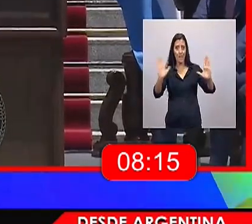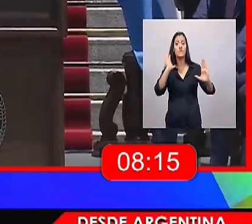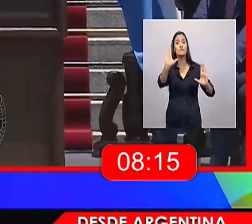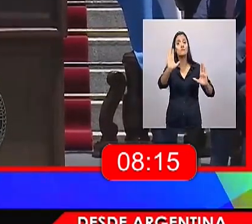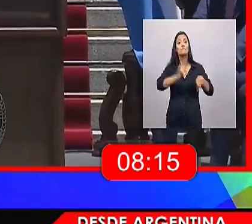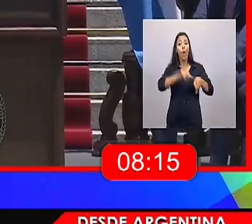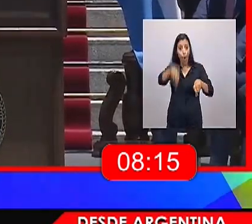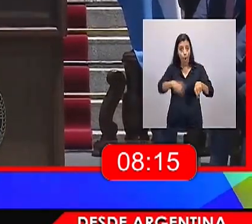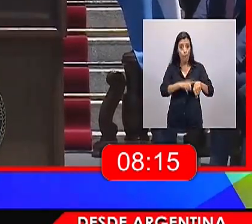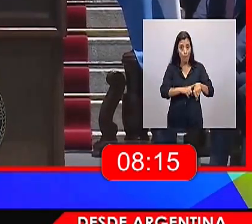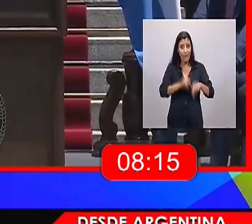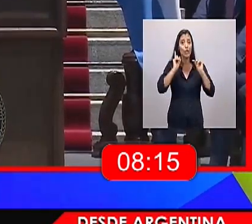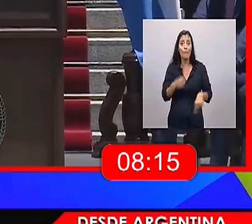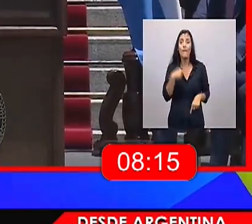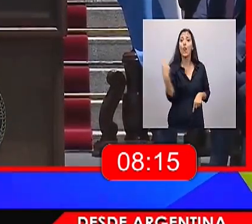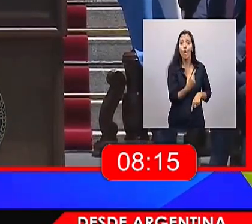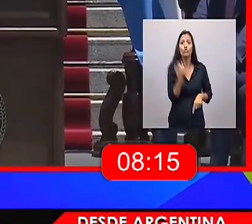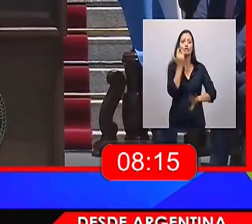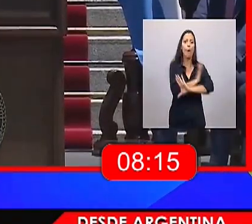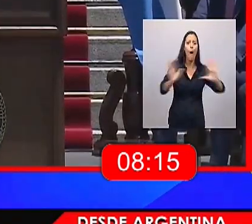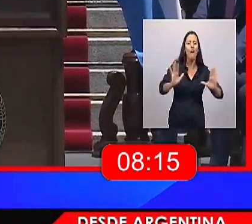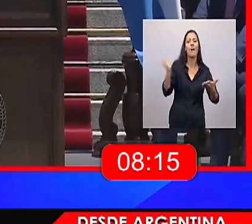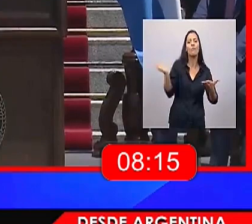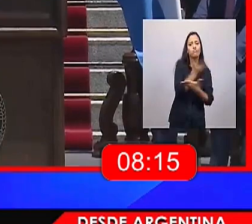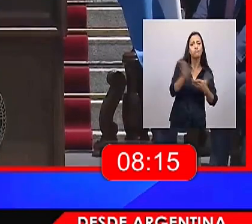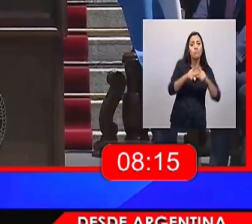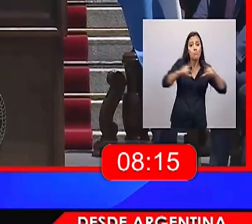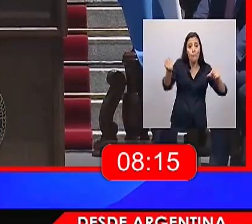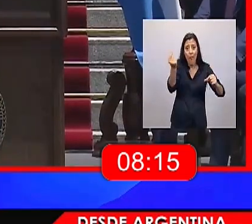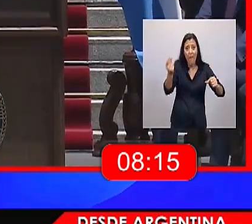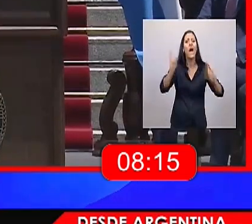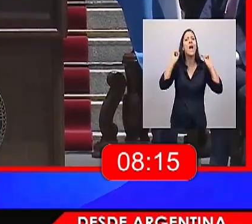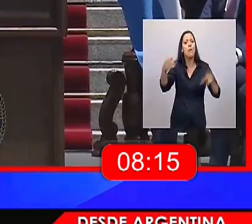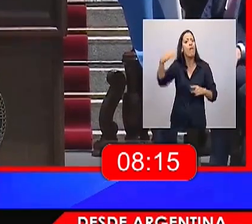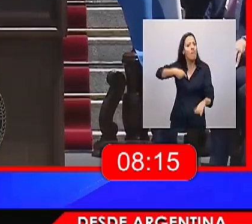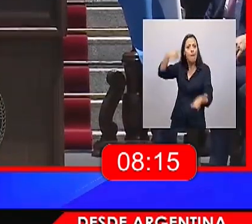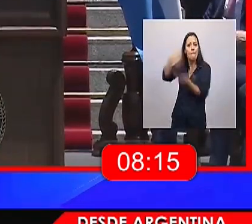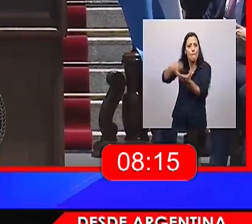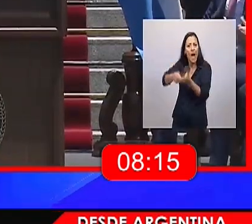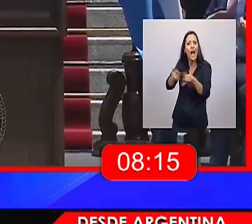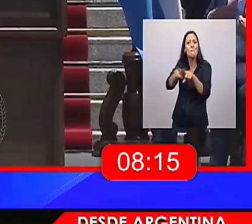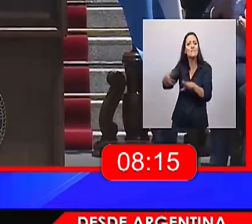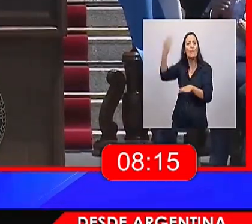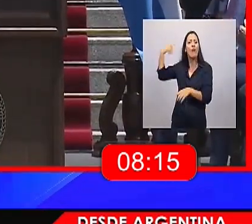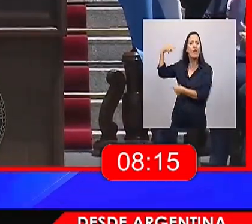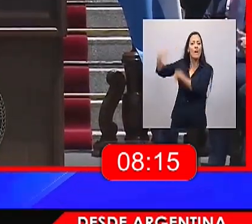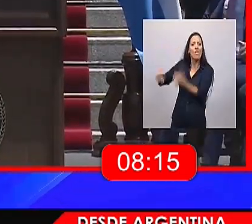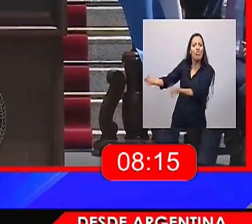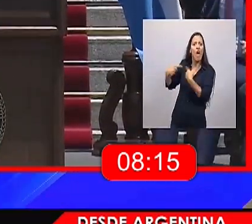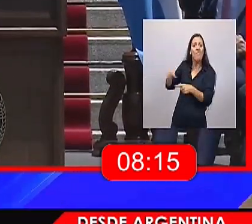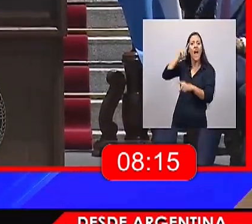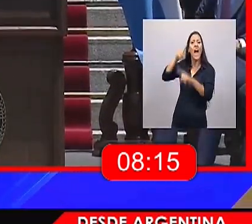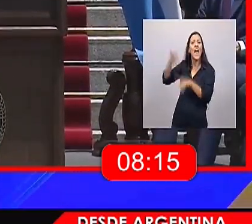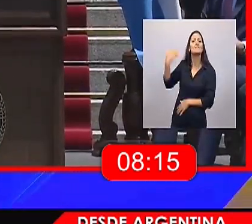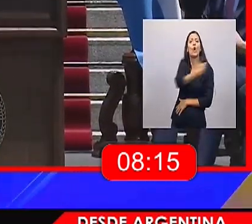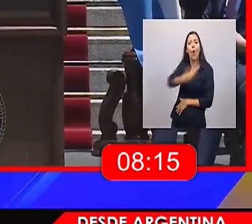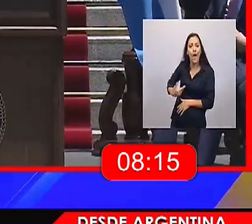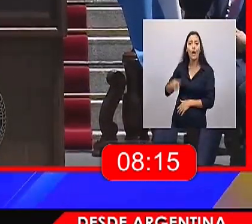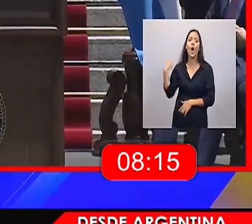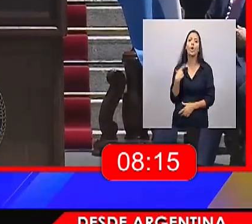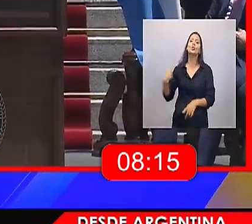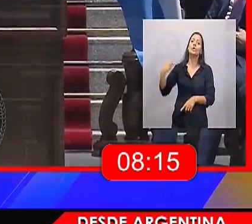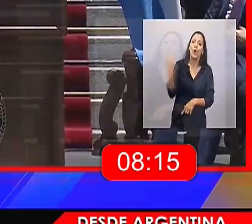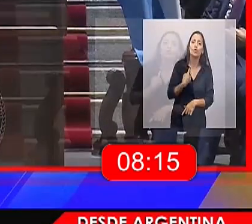encuentran con esta superinflación de 140% aproximadamente? Yo te diría que la enorme mayoría, ¿no? La verdad